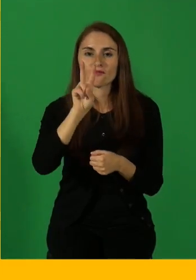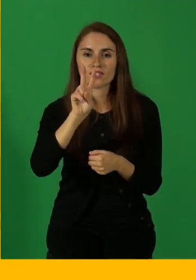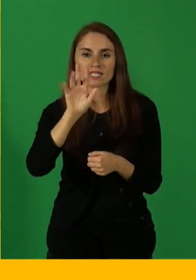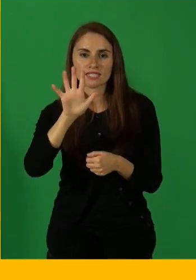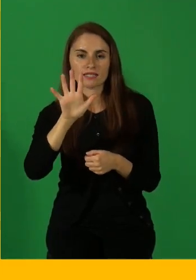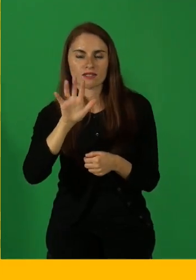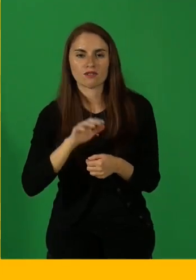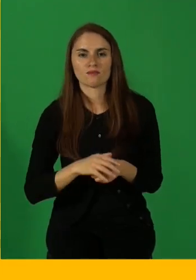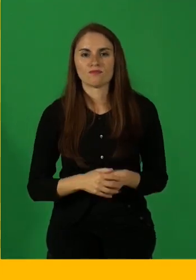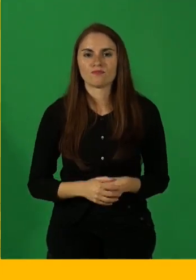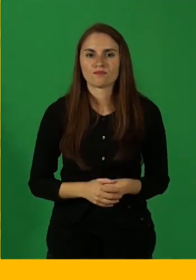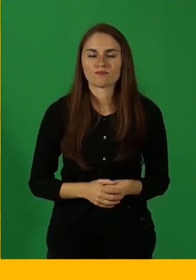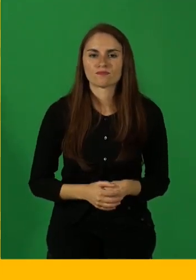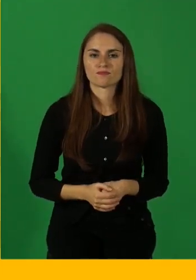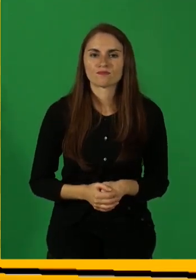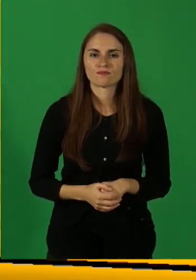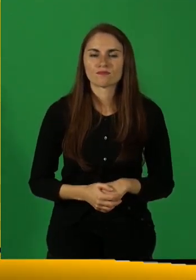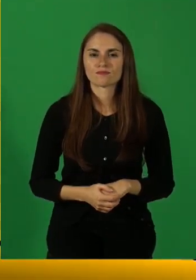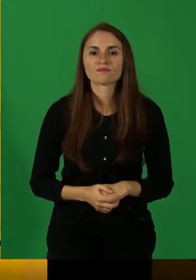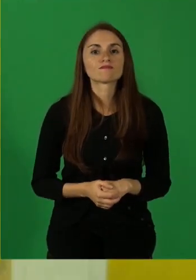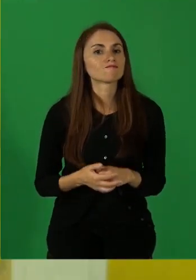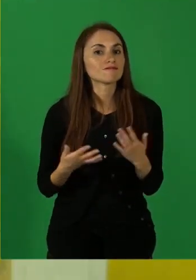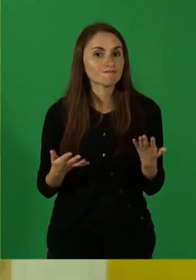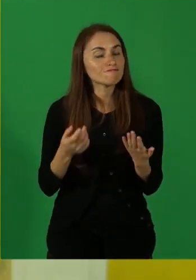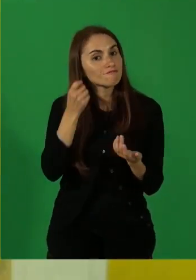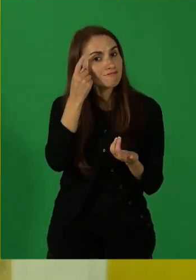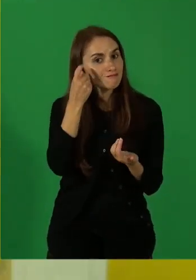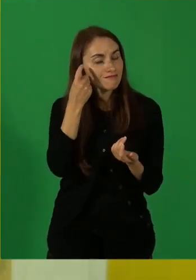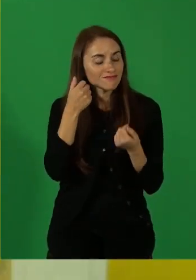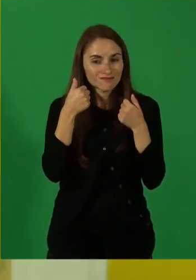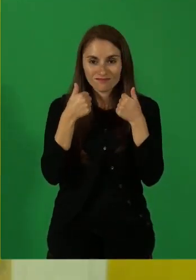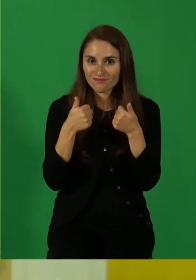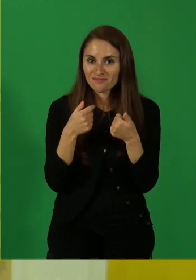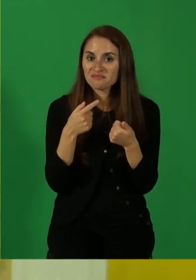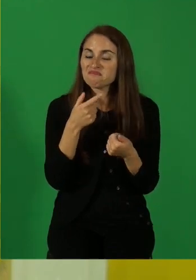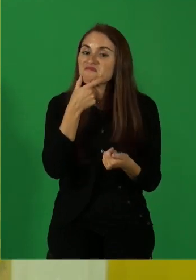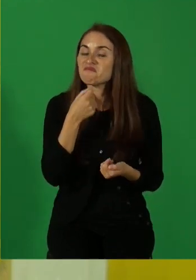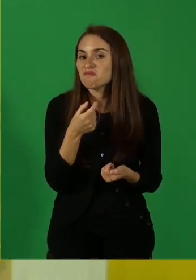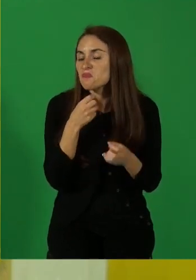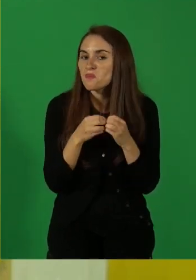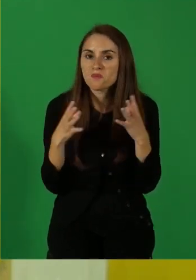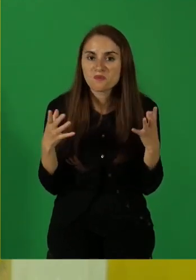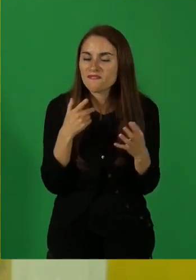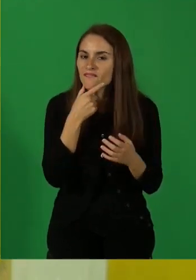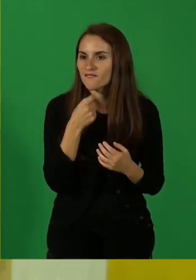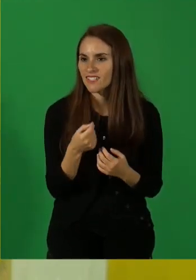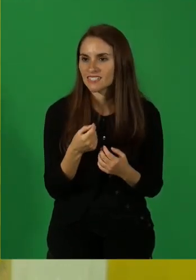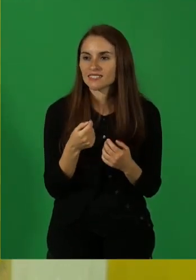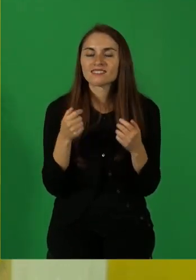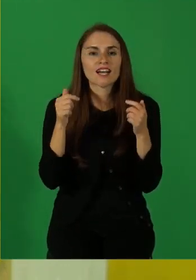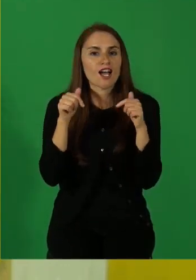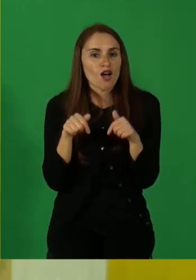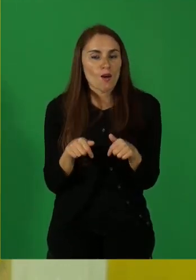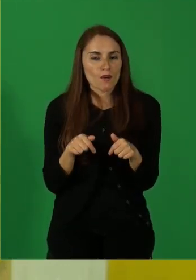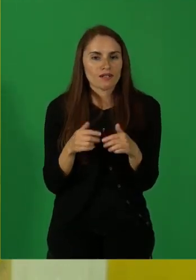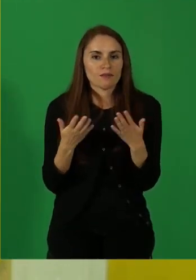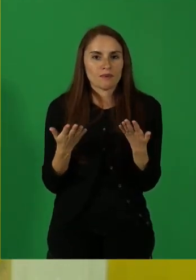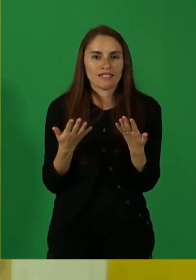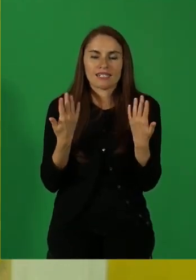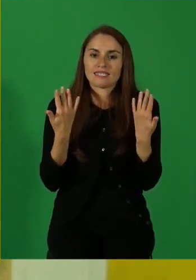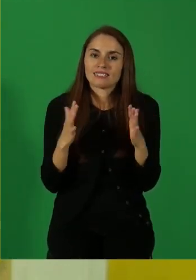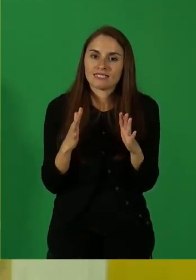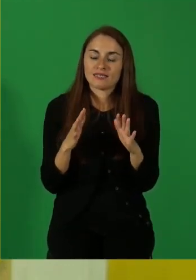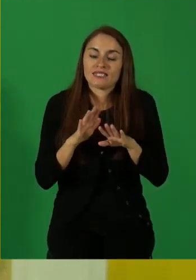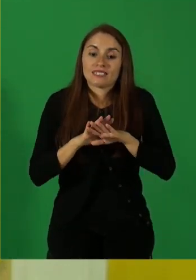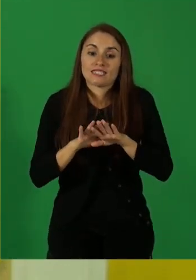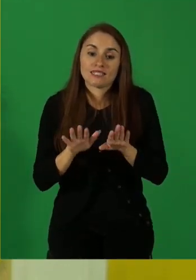cierto?, 25 negativo. ¿Te das cuenta que esto es tremendamente fácil? Ahora, para ir ya